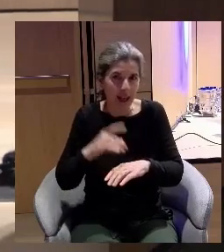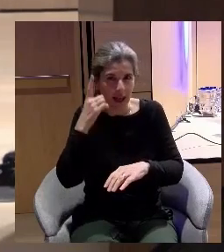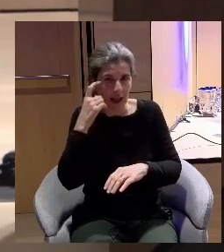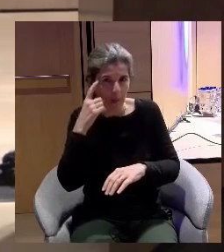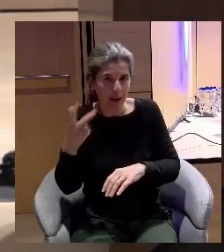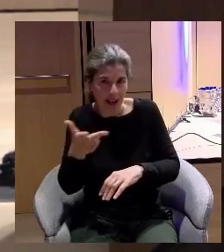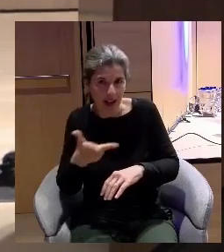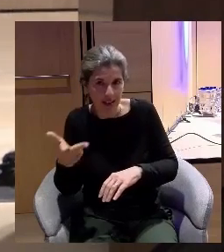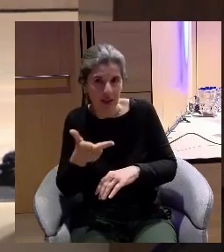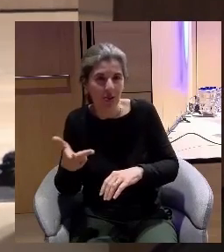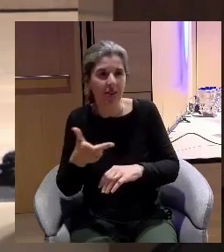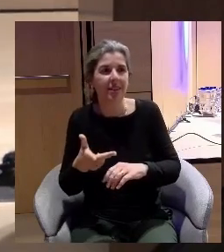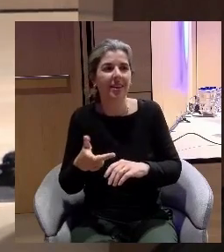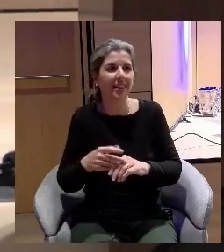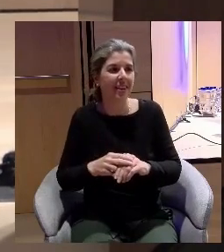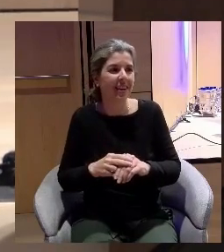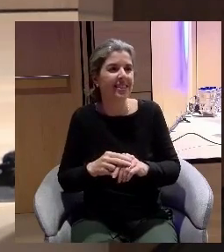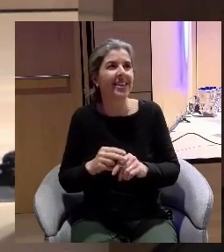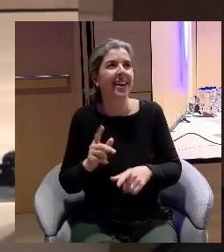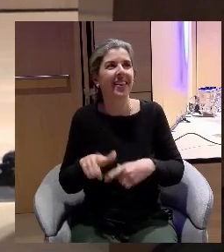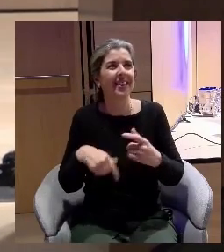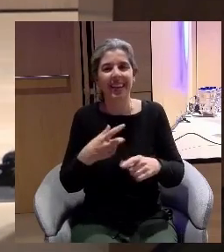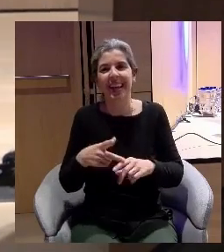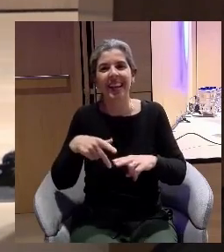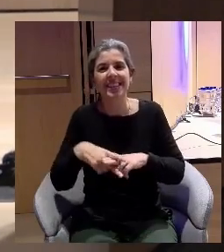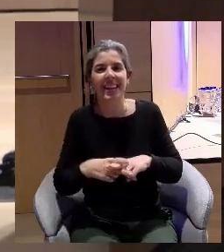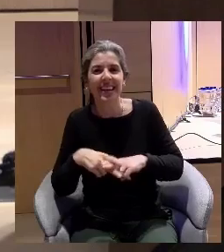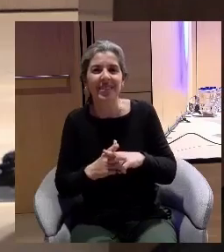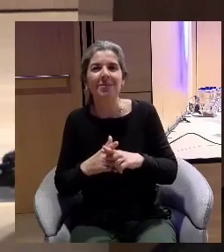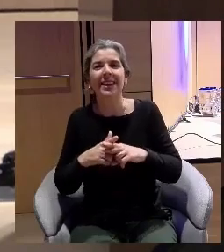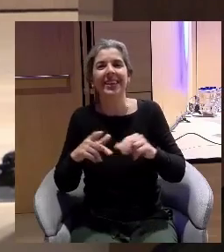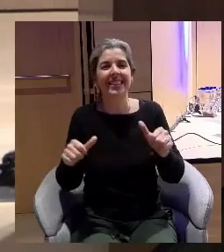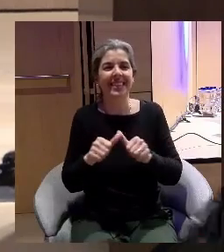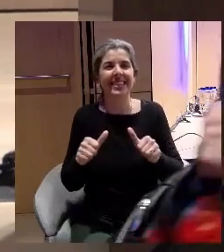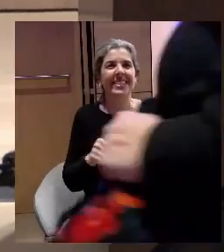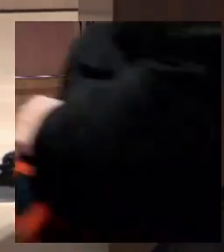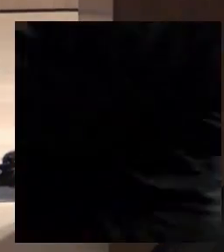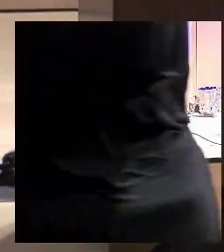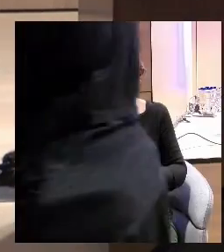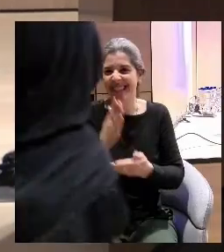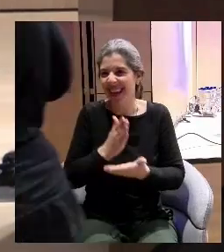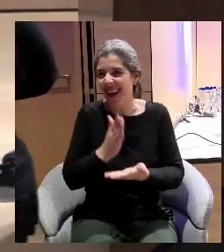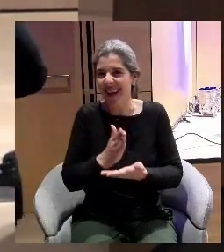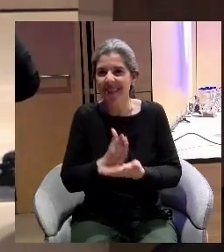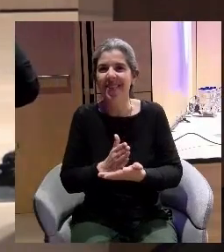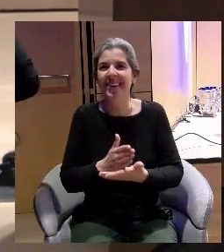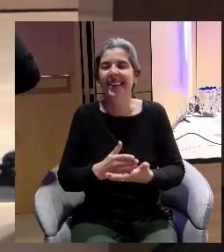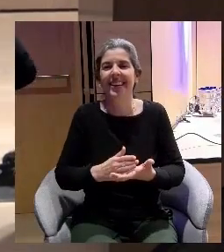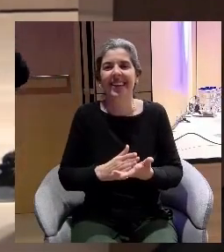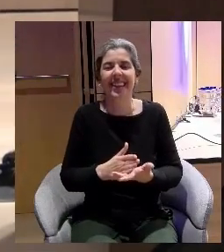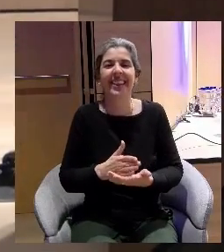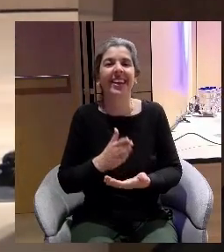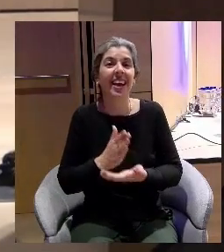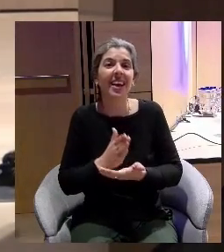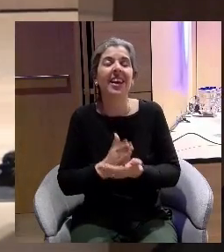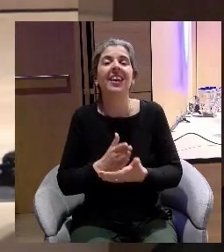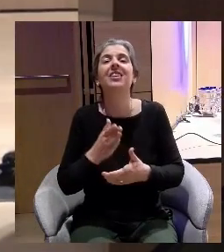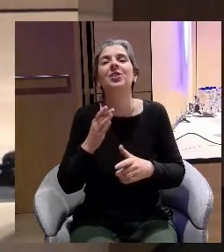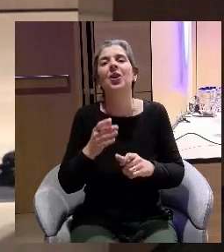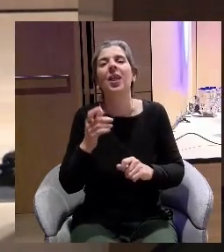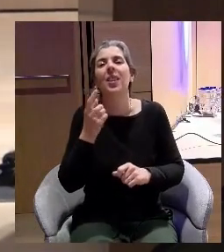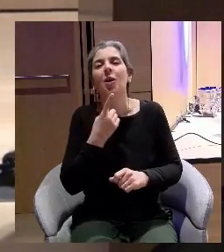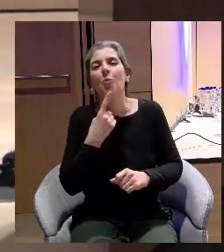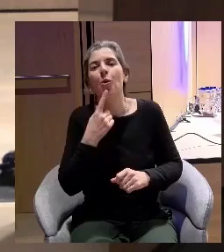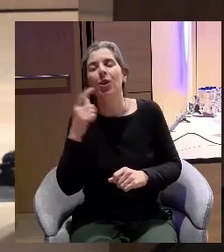estas herramientas para facilitar el ejercicio del derecho, para facilitar el monitoreo de la política pública o para hacer más